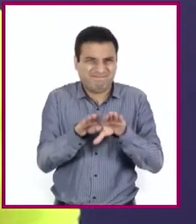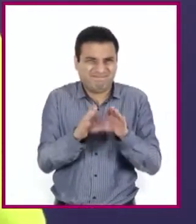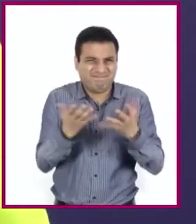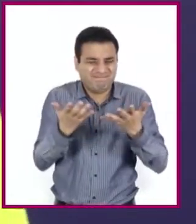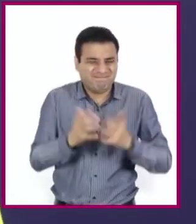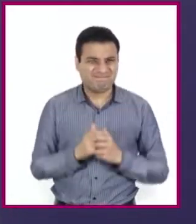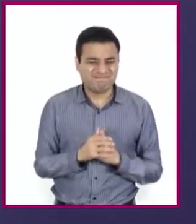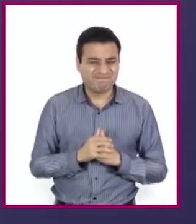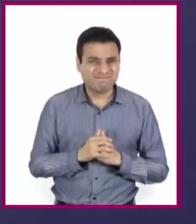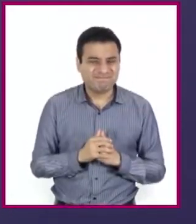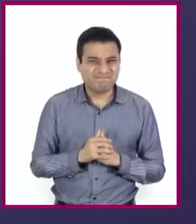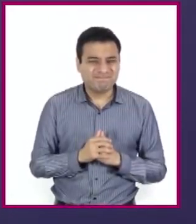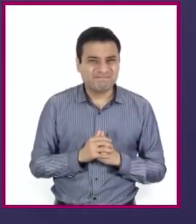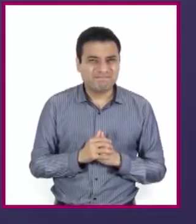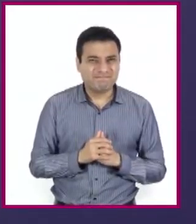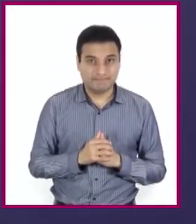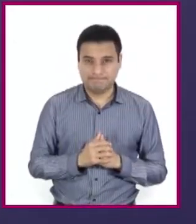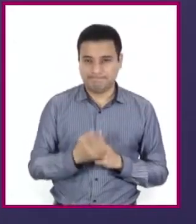de centrales eléctricas?